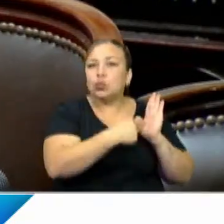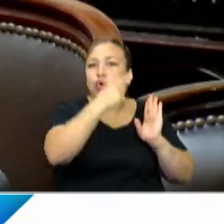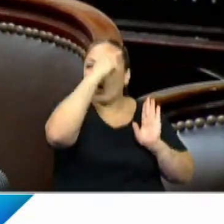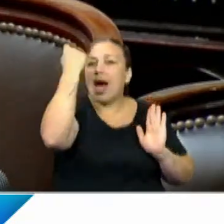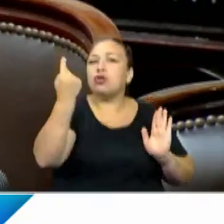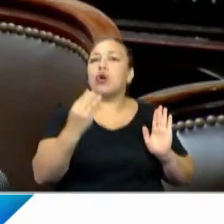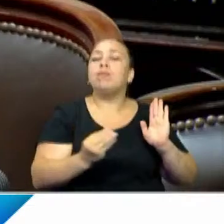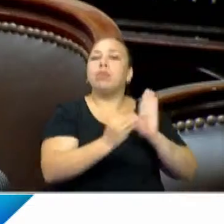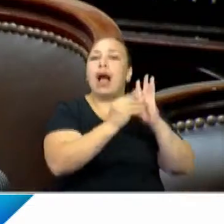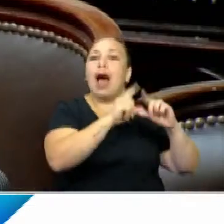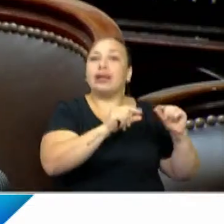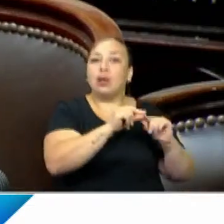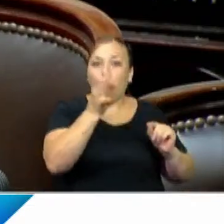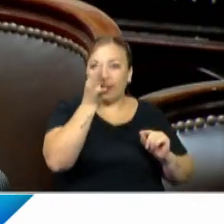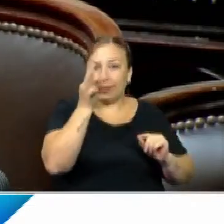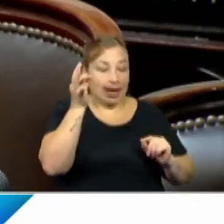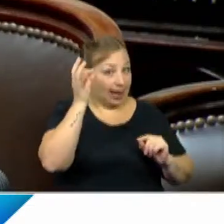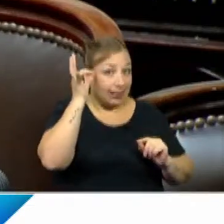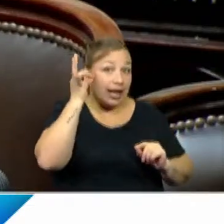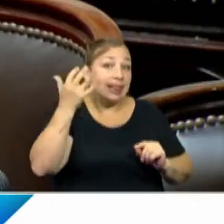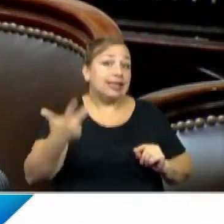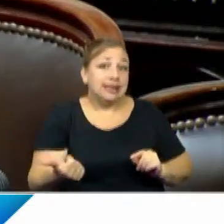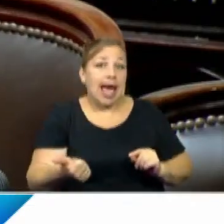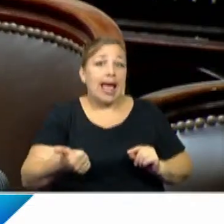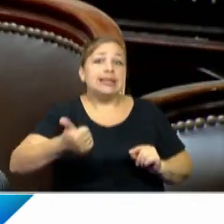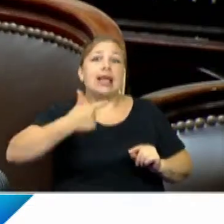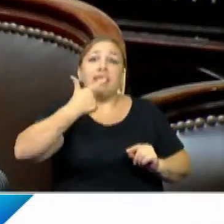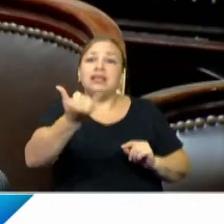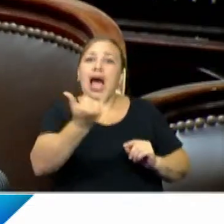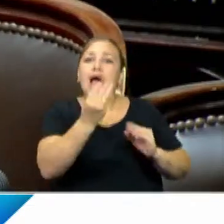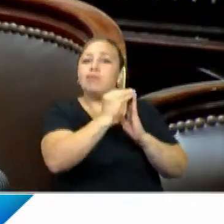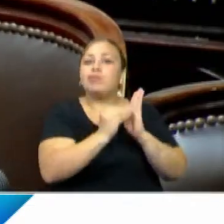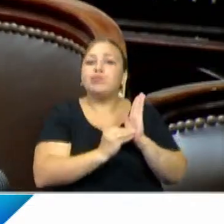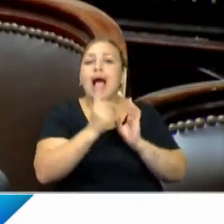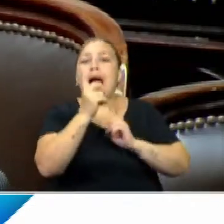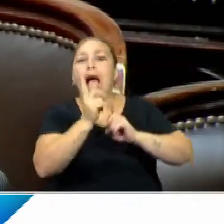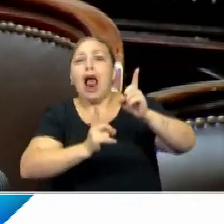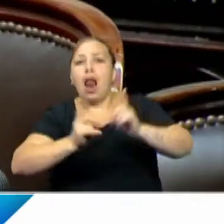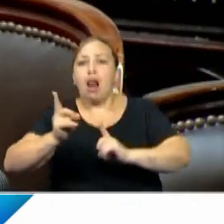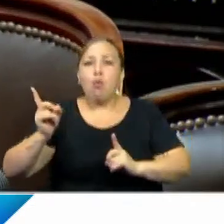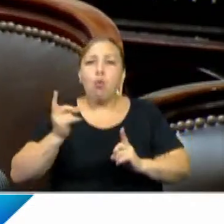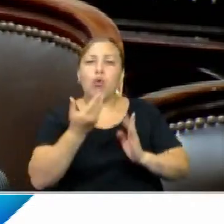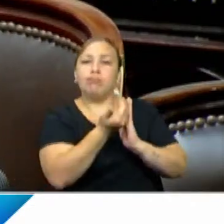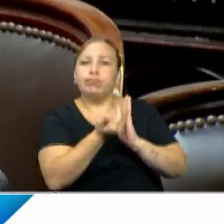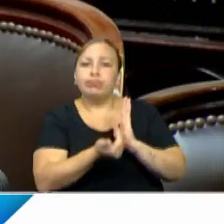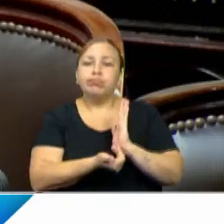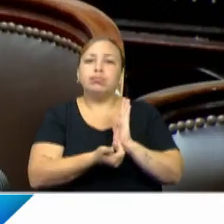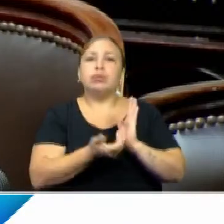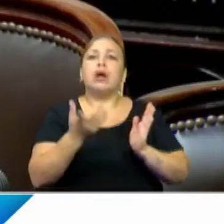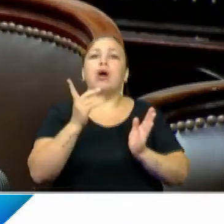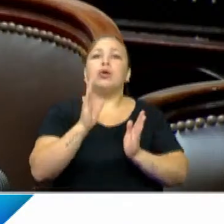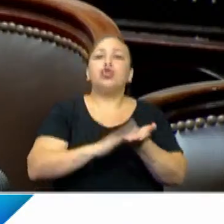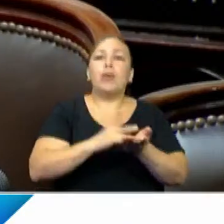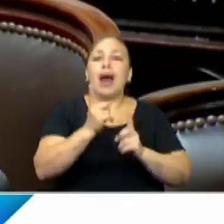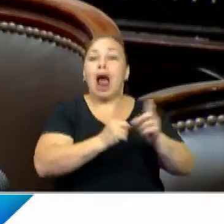en el artículo 36 alguna de las limitaciones en el sentido de que aquellos que se hayan enriquecido ilícitamente